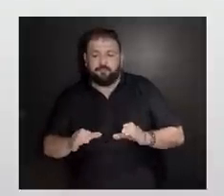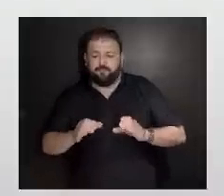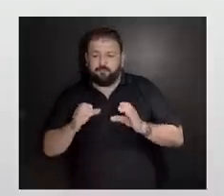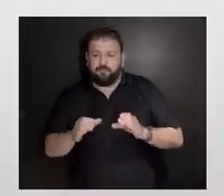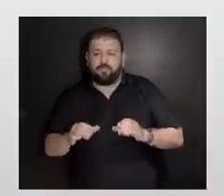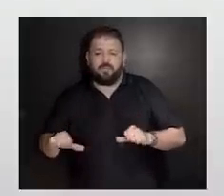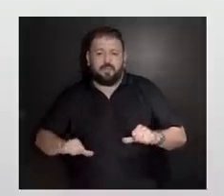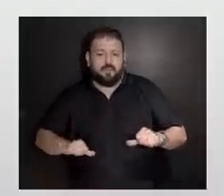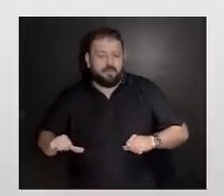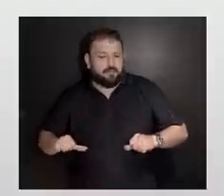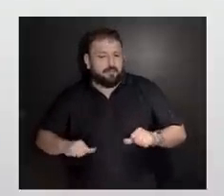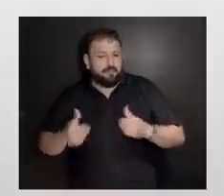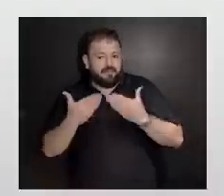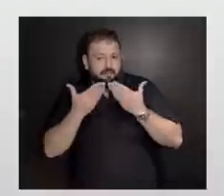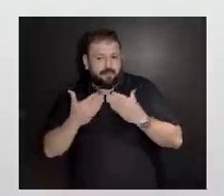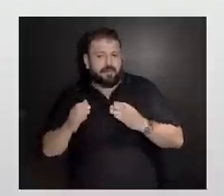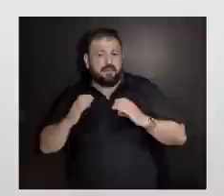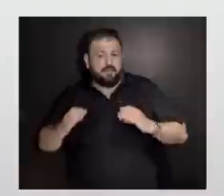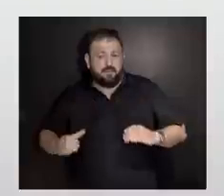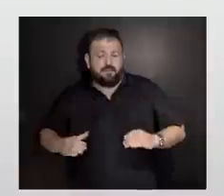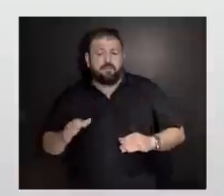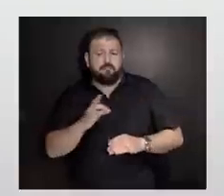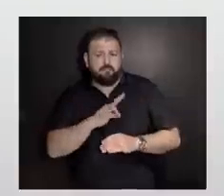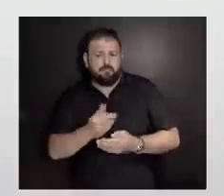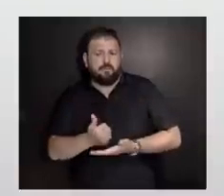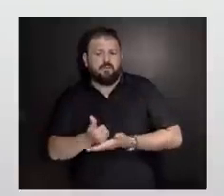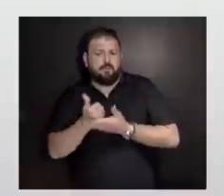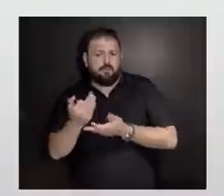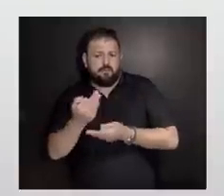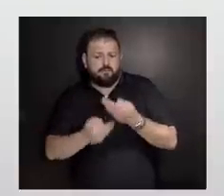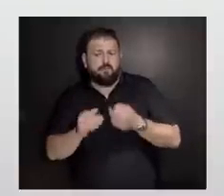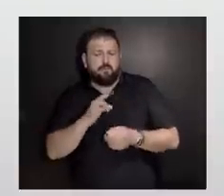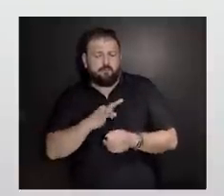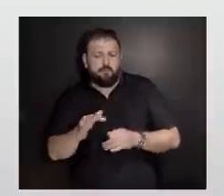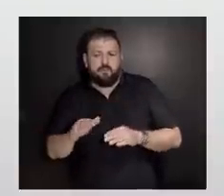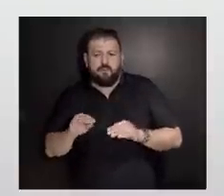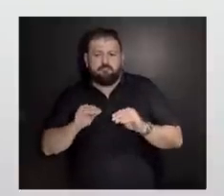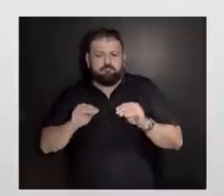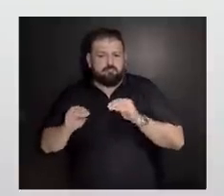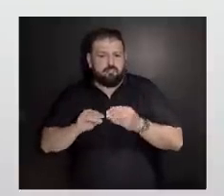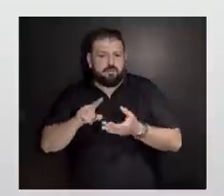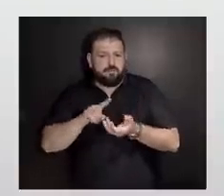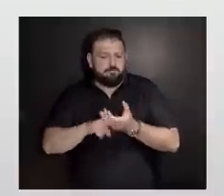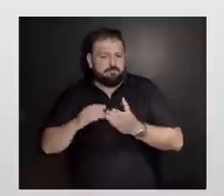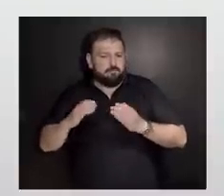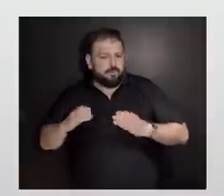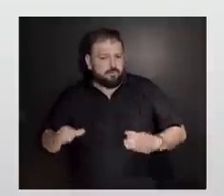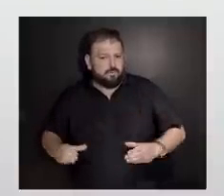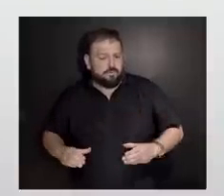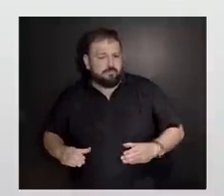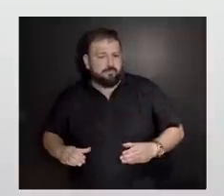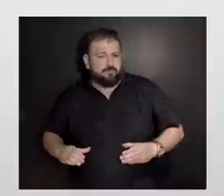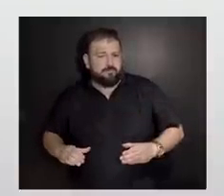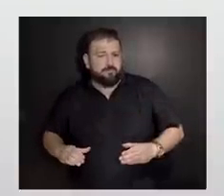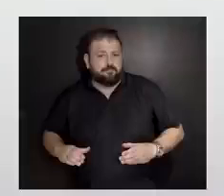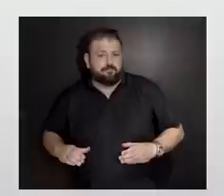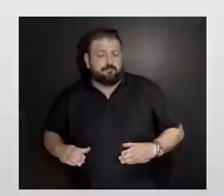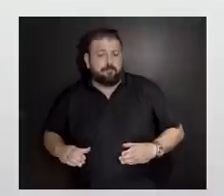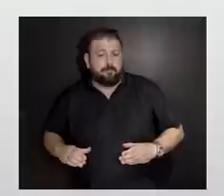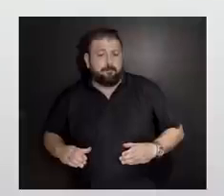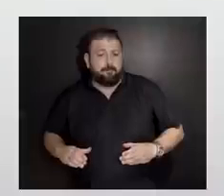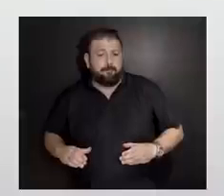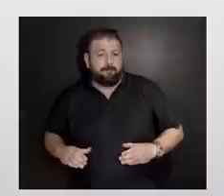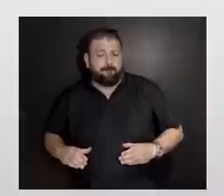bien es algo que nos ayuda, sí puede modificar o puede alterar el metabolismo, pues, de este componente.